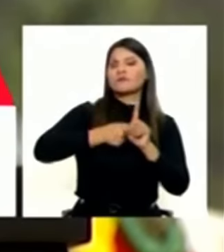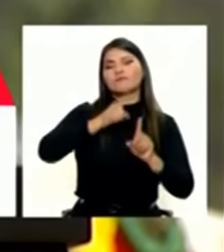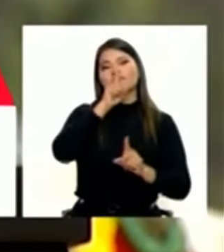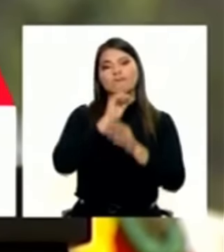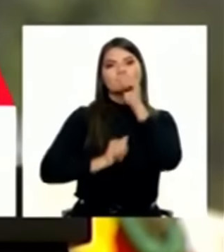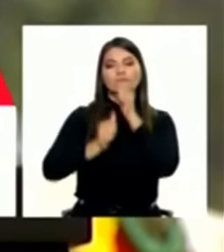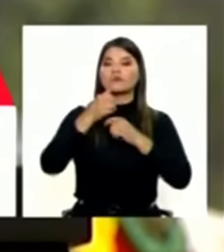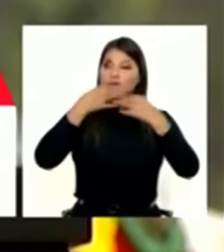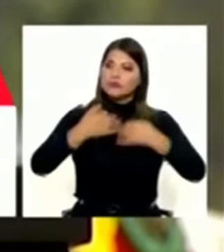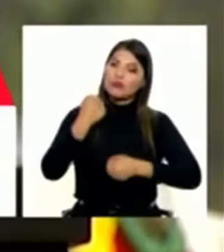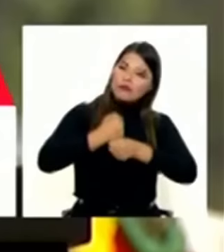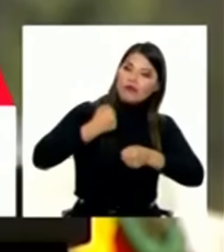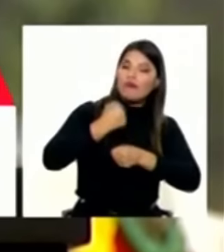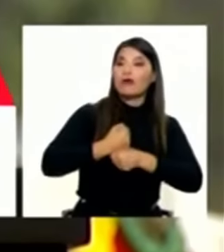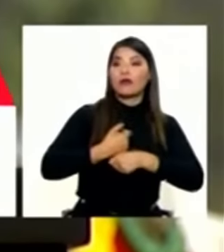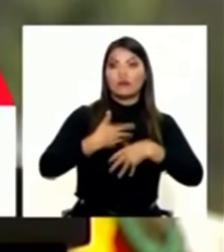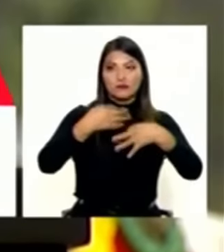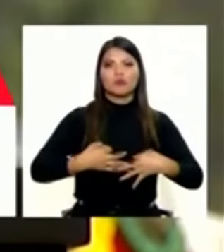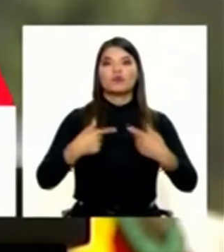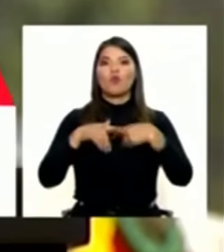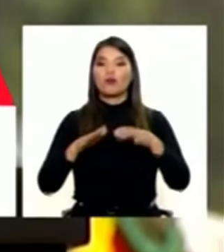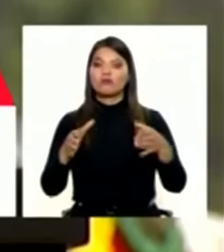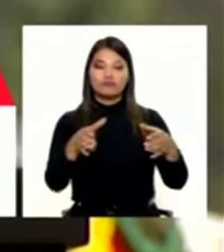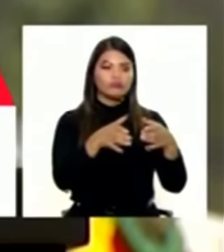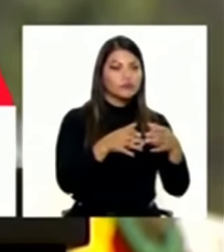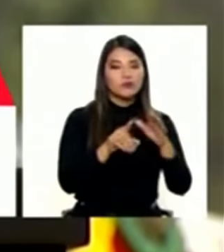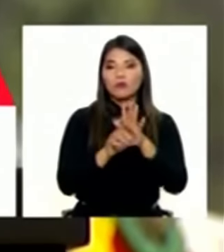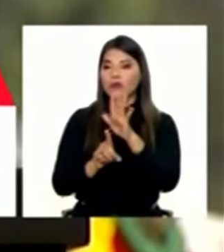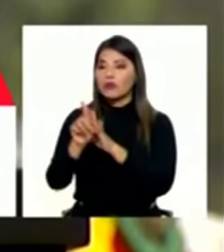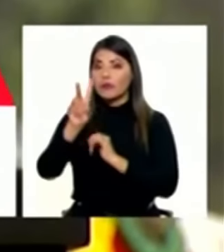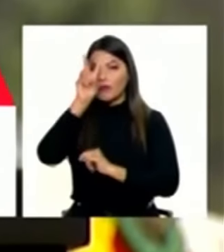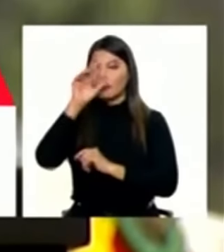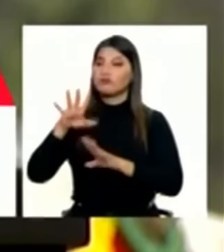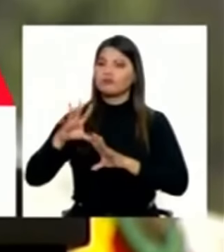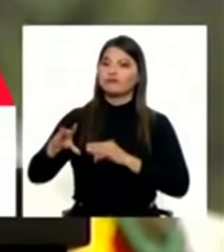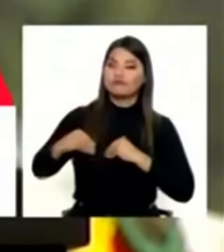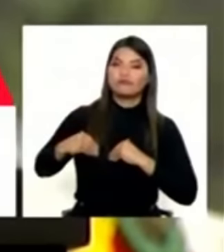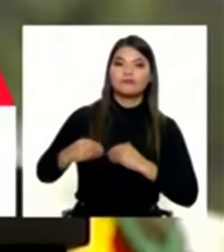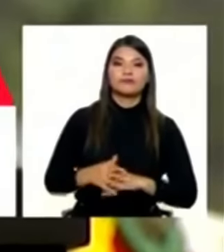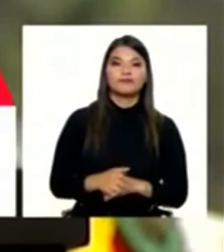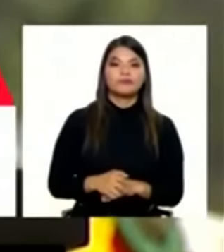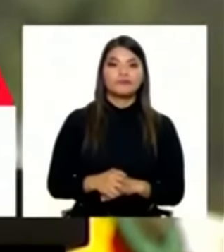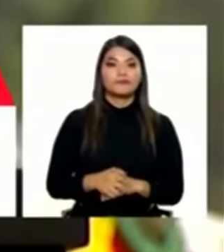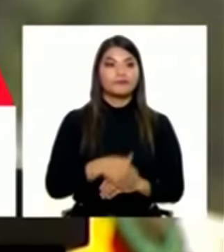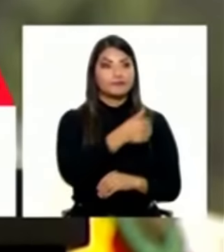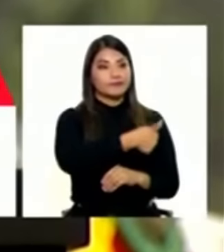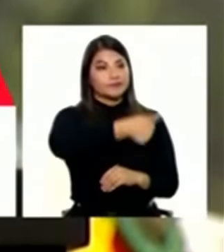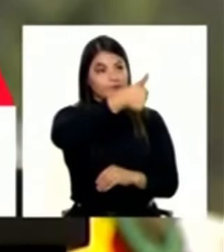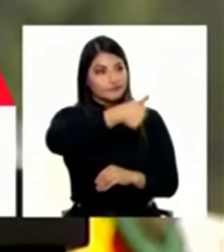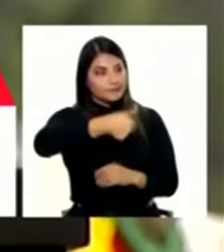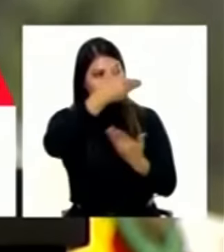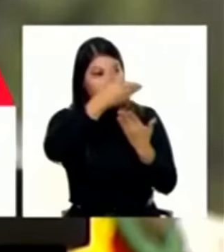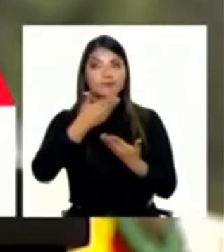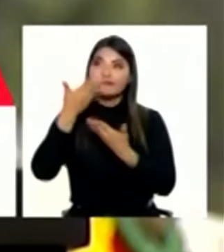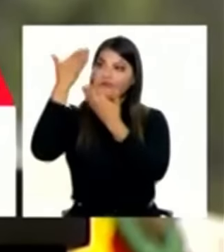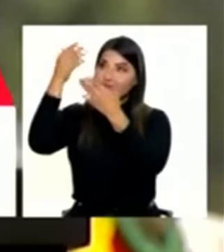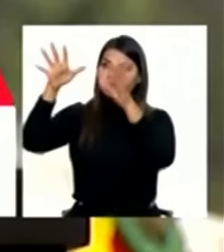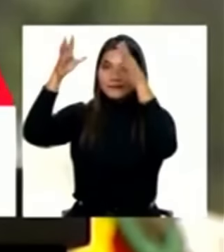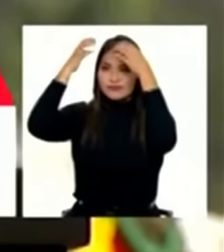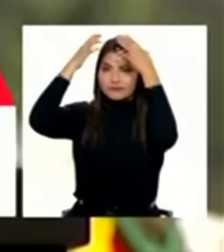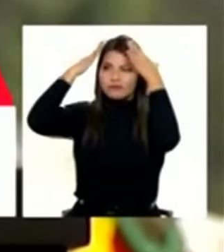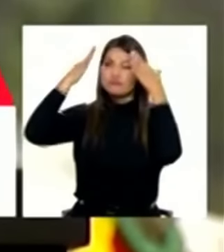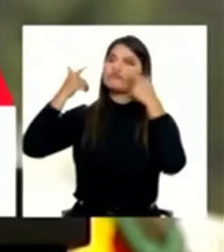por la defensa, la seguridad y el desarrollo del país. Señor Capitán José Quiñones